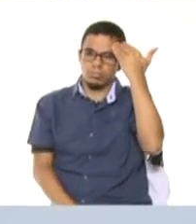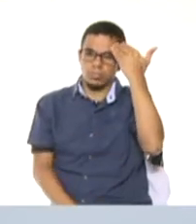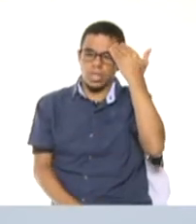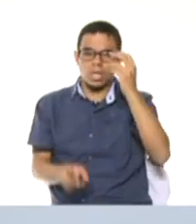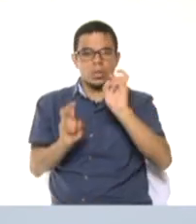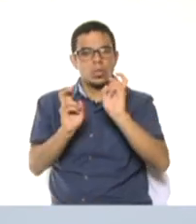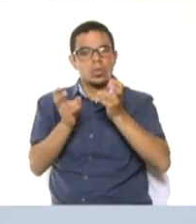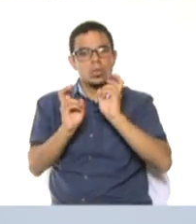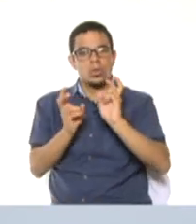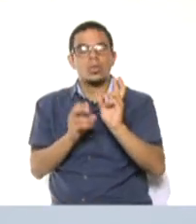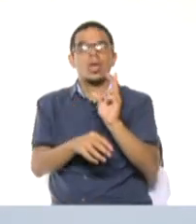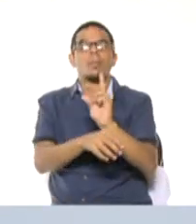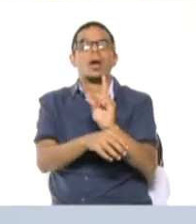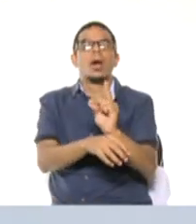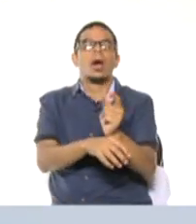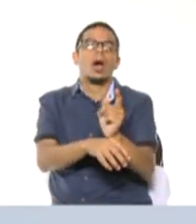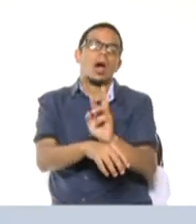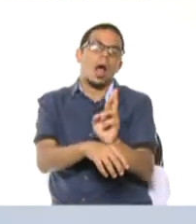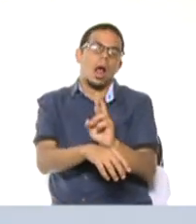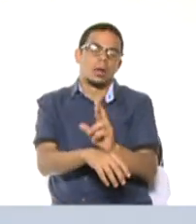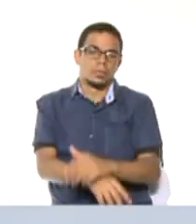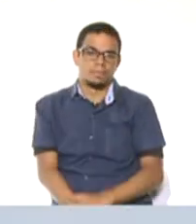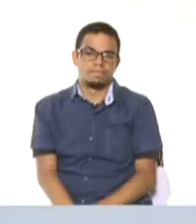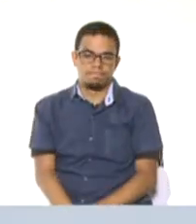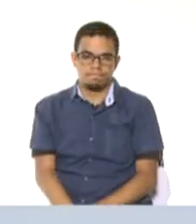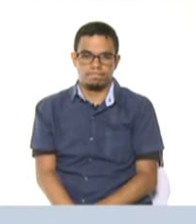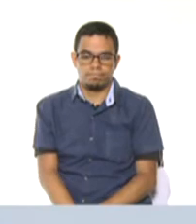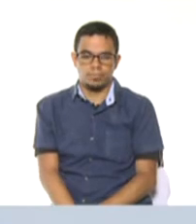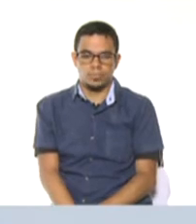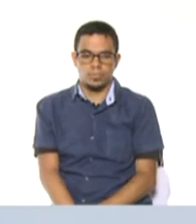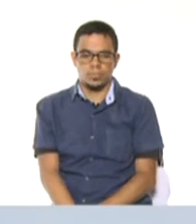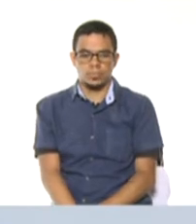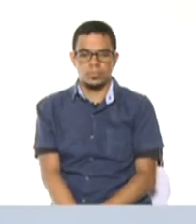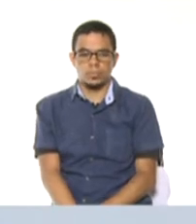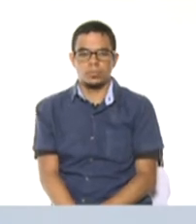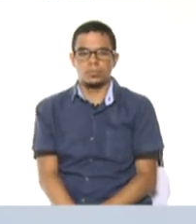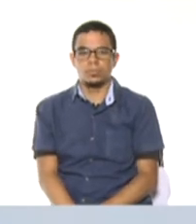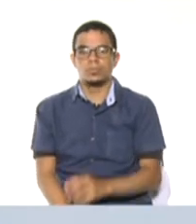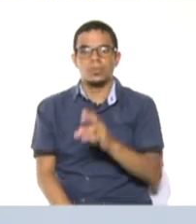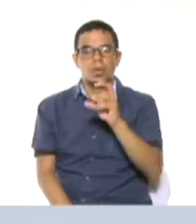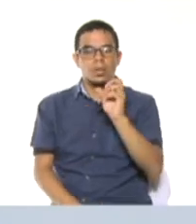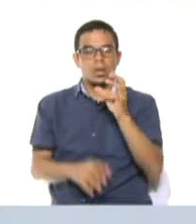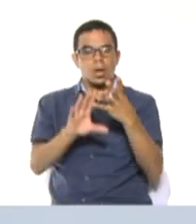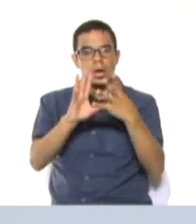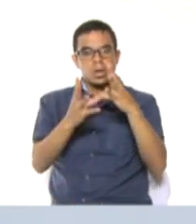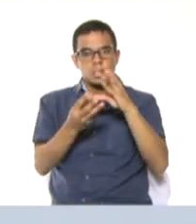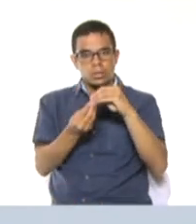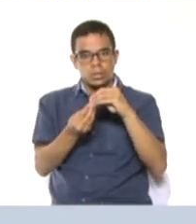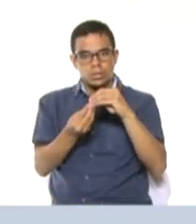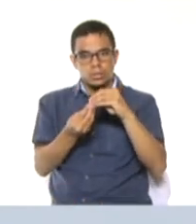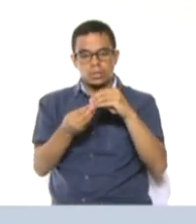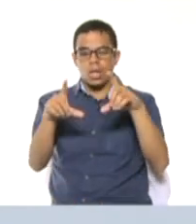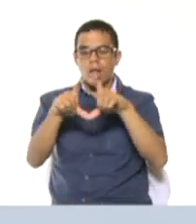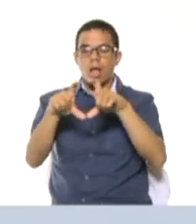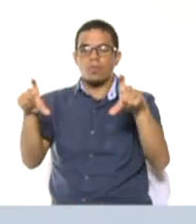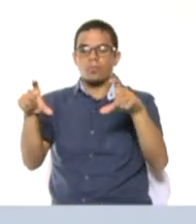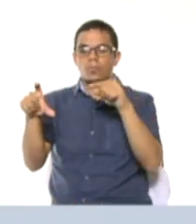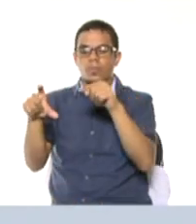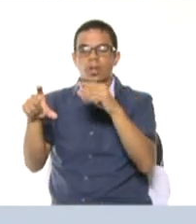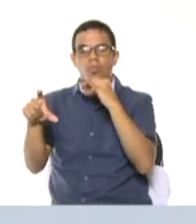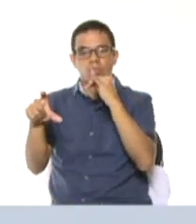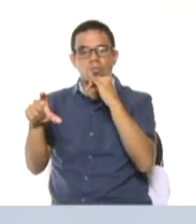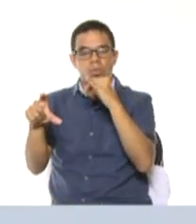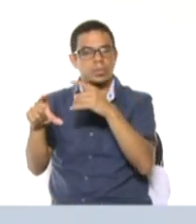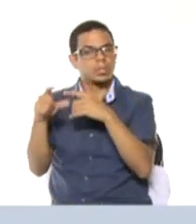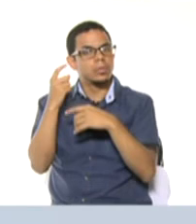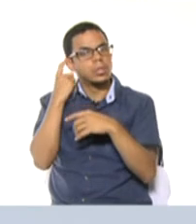tema determinado. Otra adaptación que también nosotros podemos realizar son las fichas informativas. En